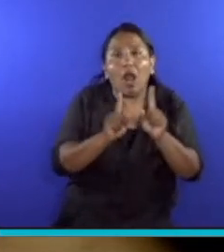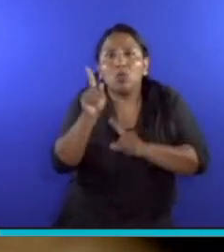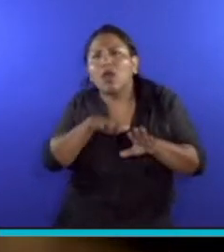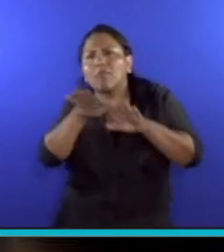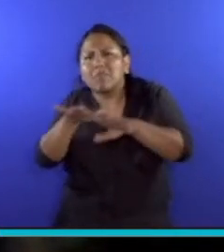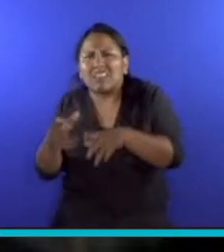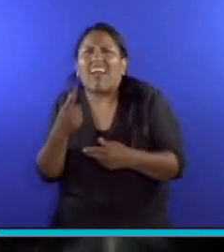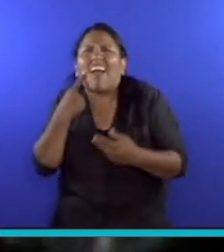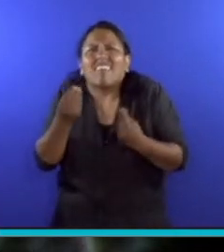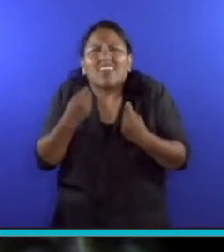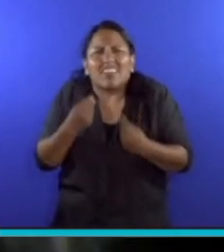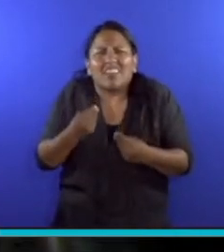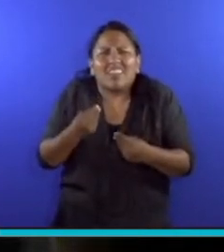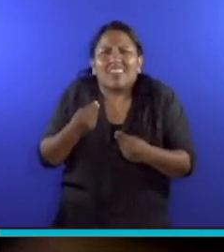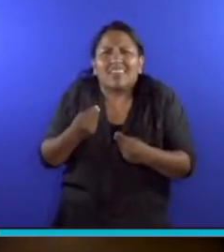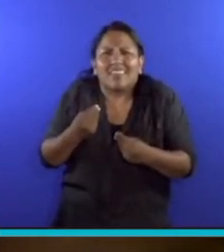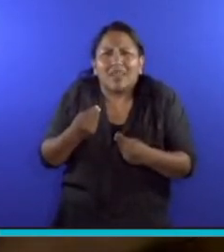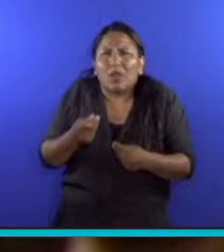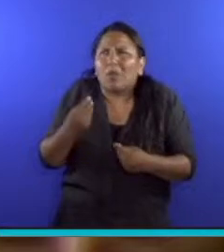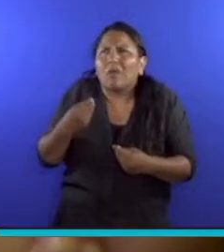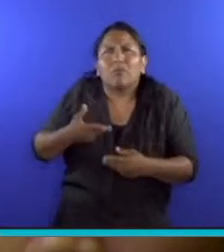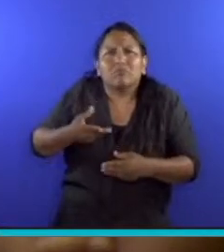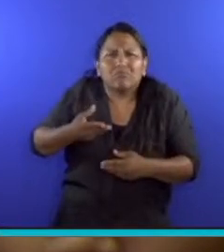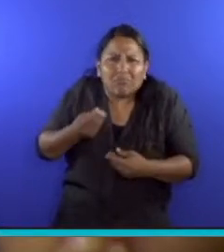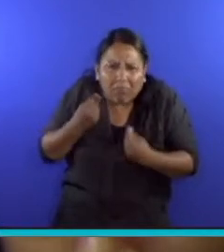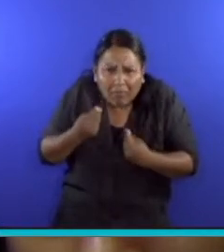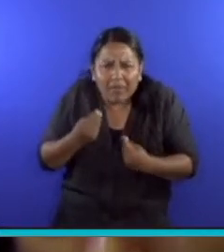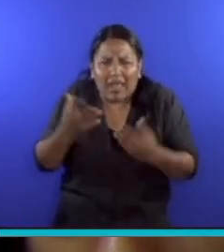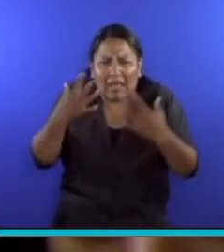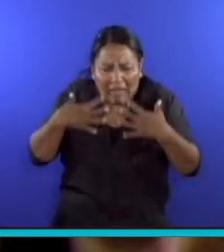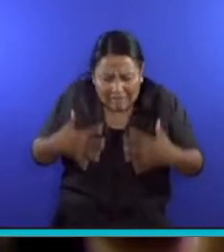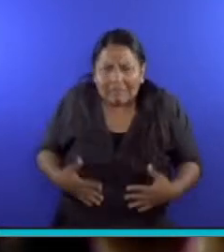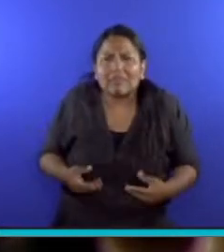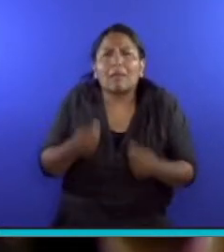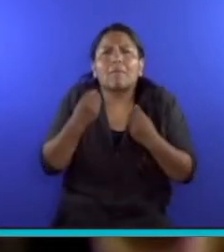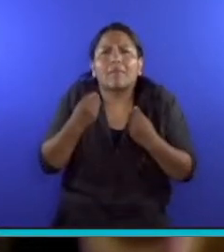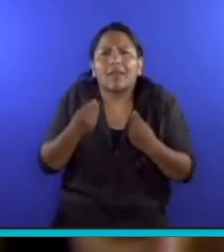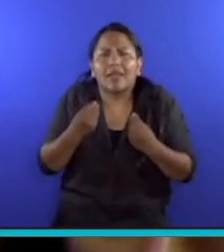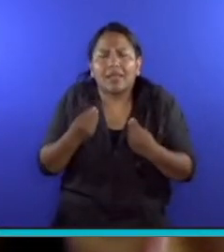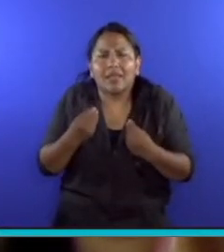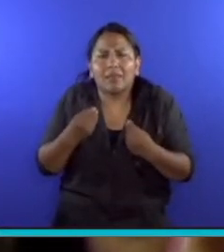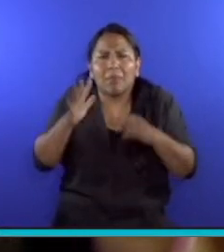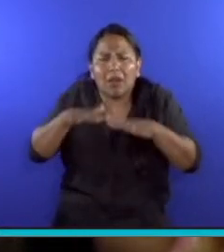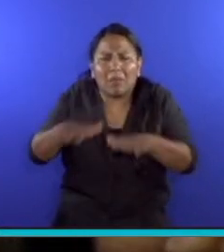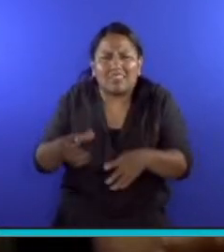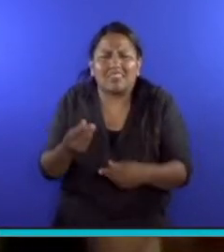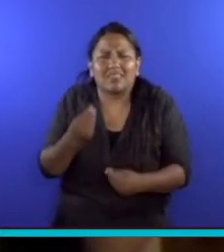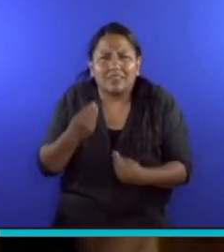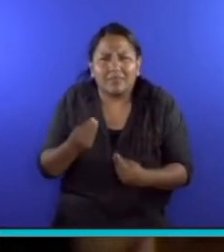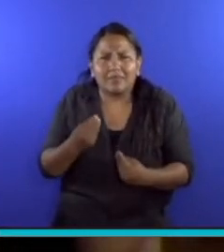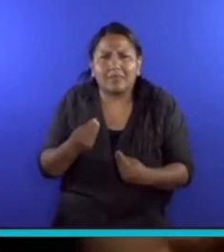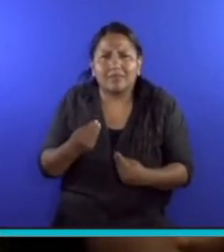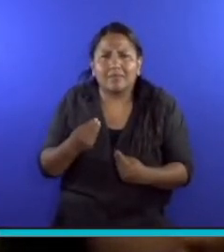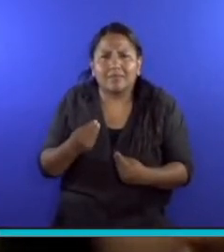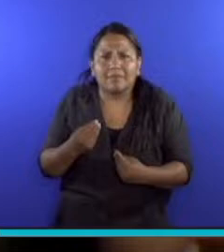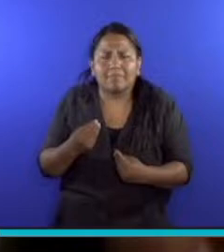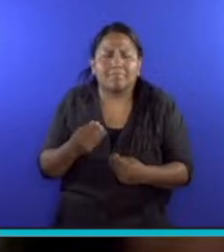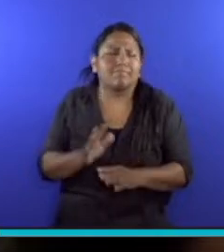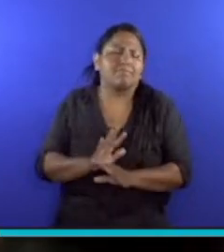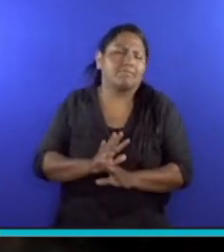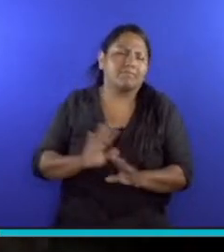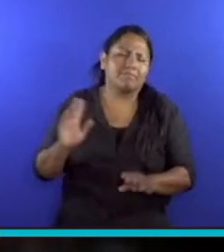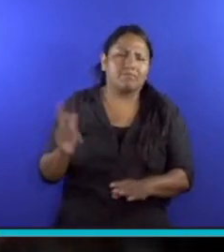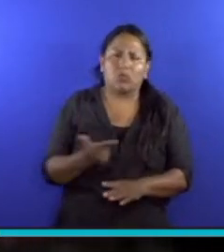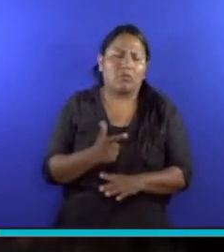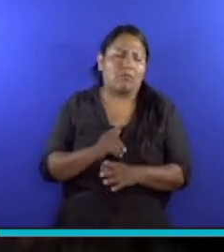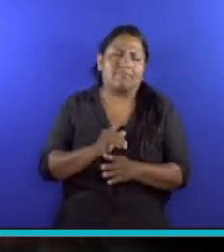cachean para ir a una marcha? ¿Desde cuándo nos cachean para ir a una marcha? Es absolutamente repudiable